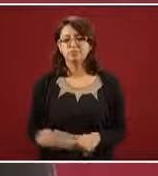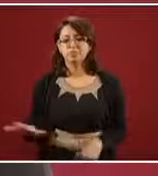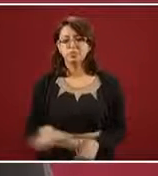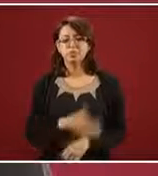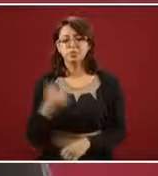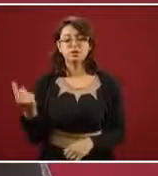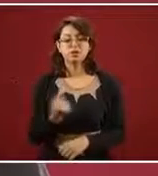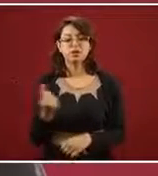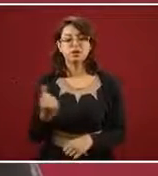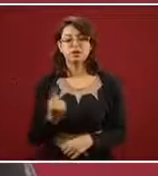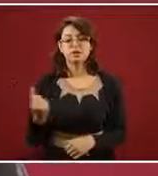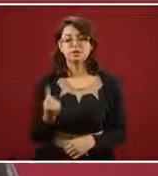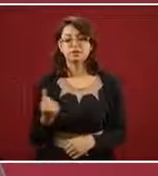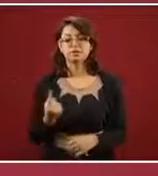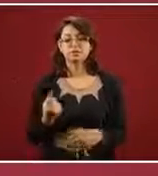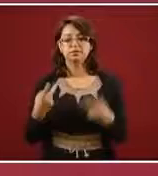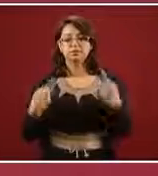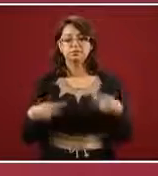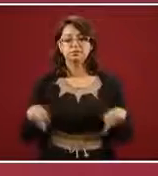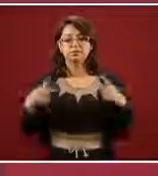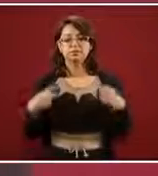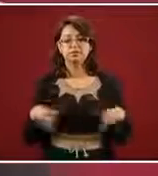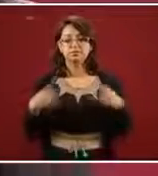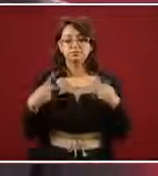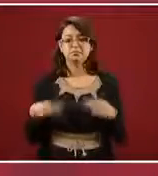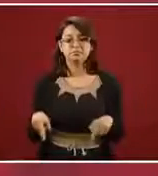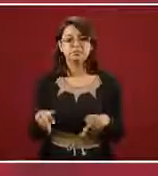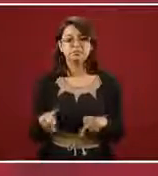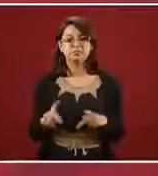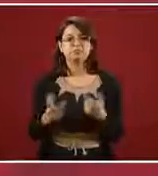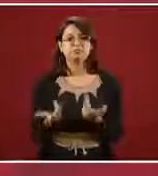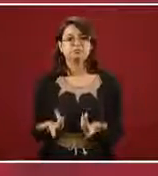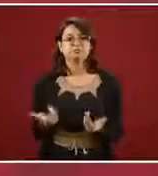porque la gente no se puede quedar